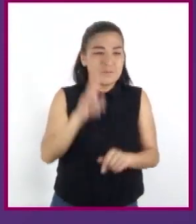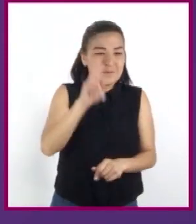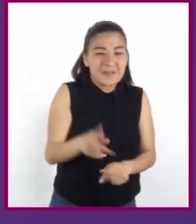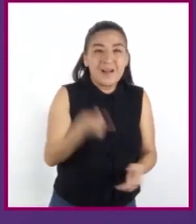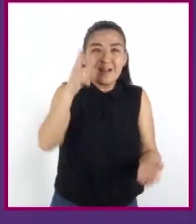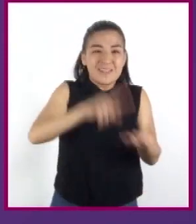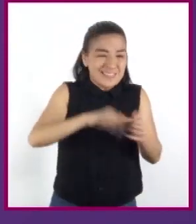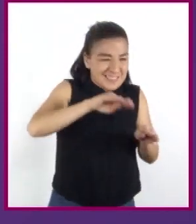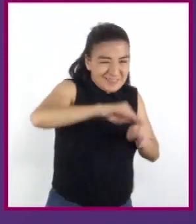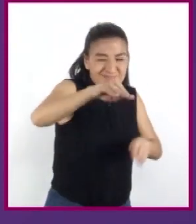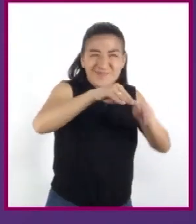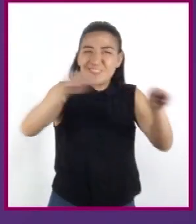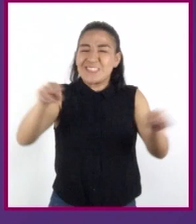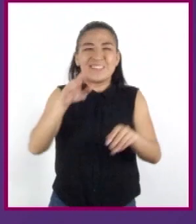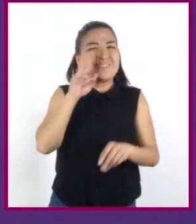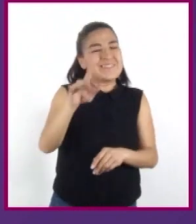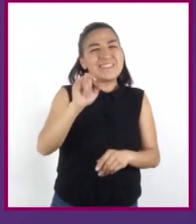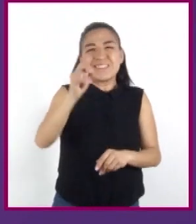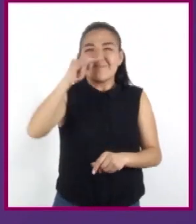ver las medidas.